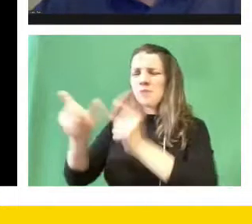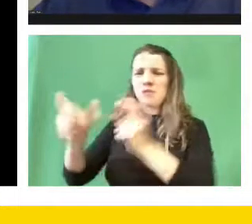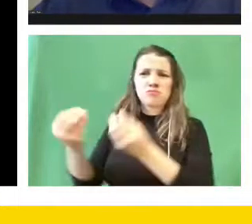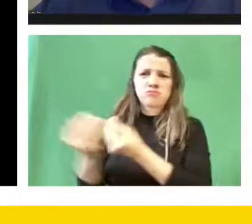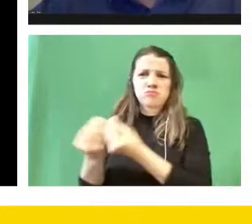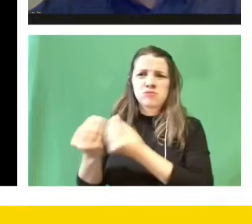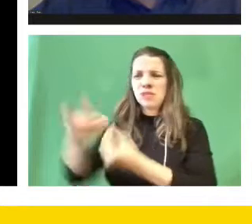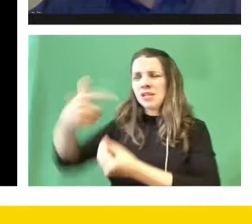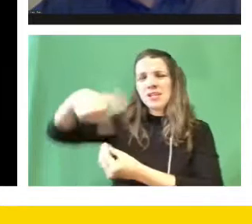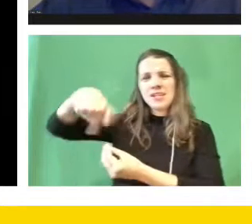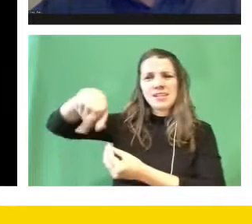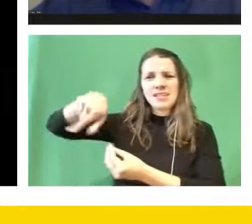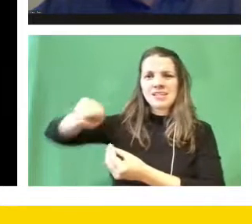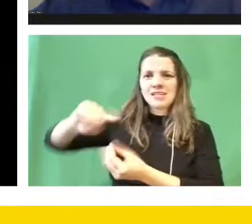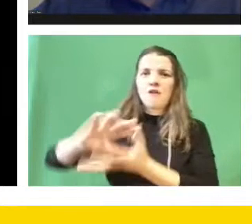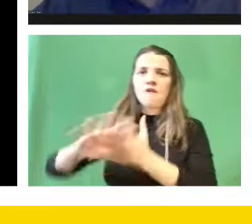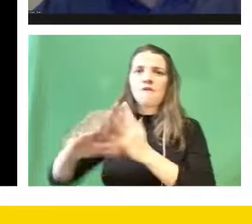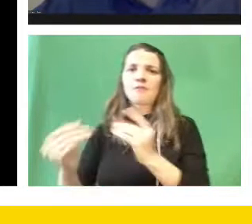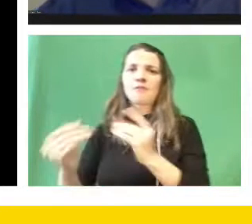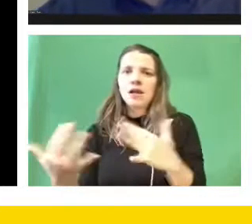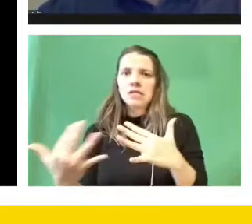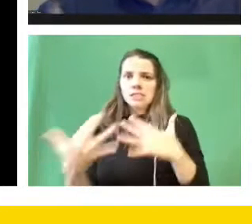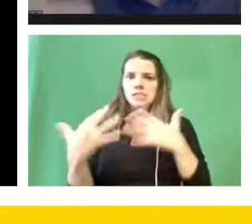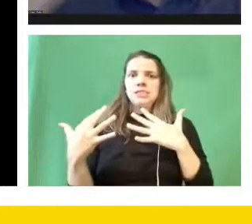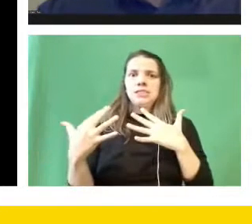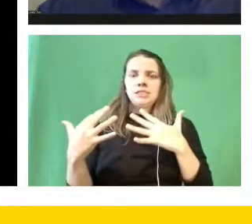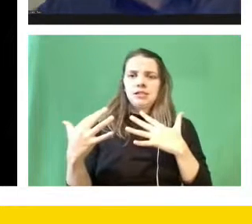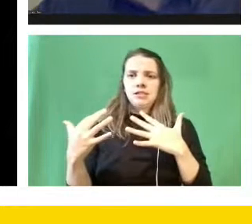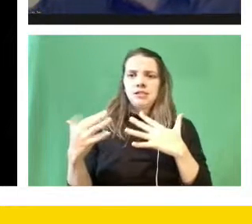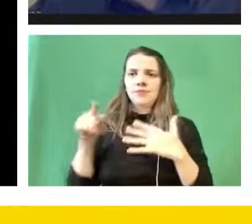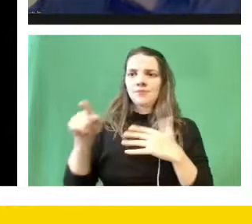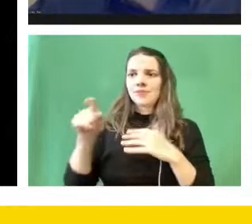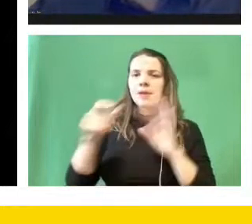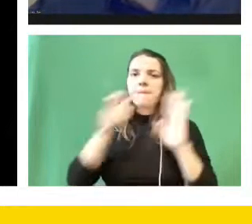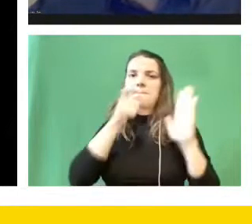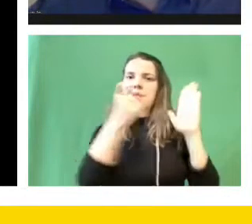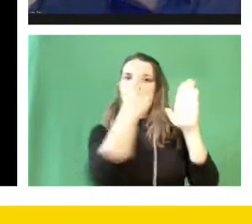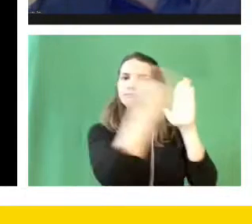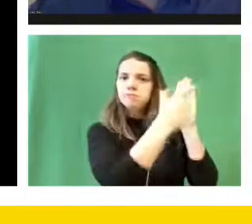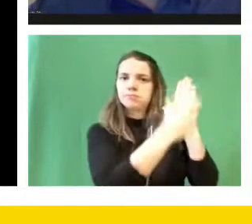las amenazas. Y ahí cerramos el ciclo. Sigamos, por favor.